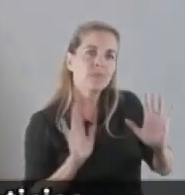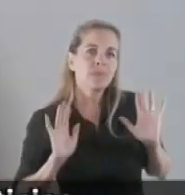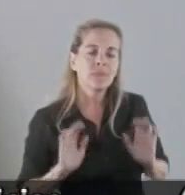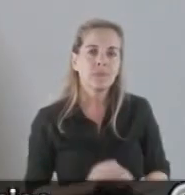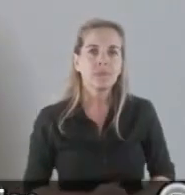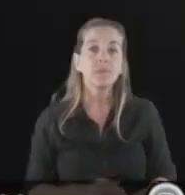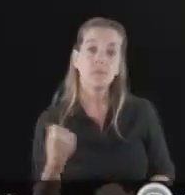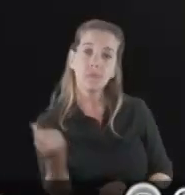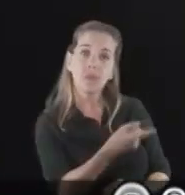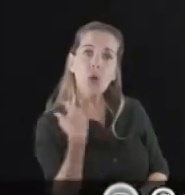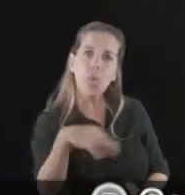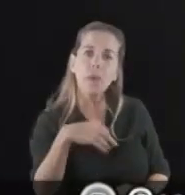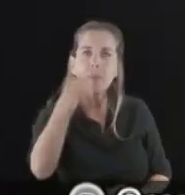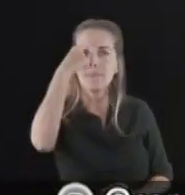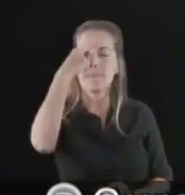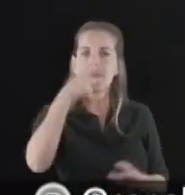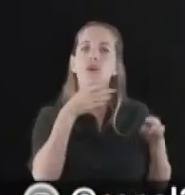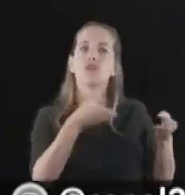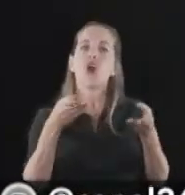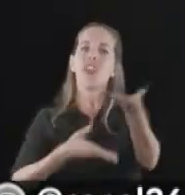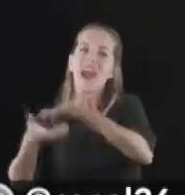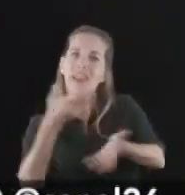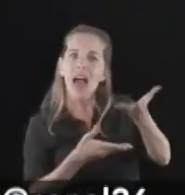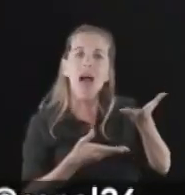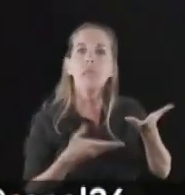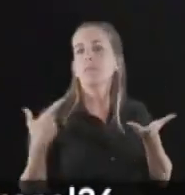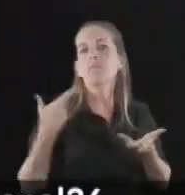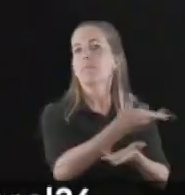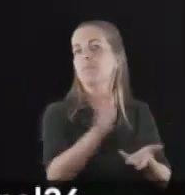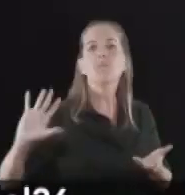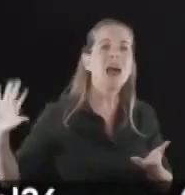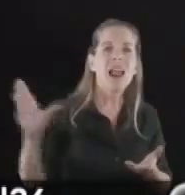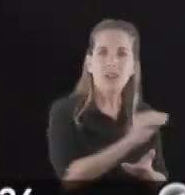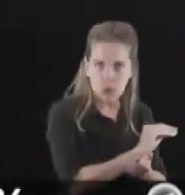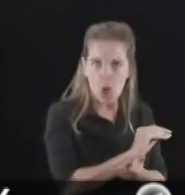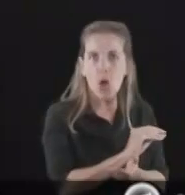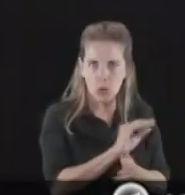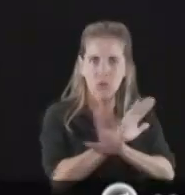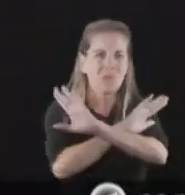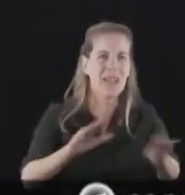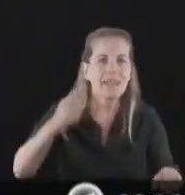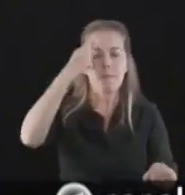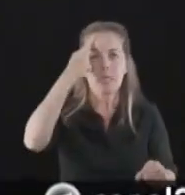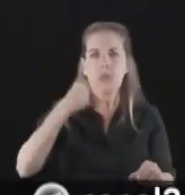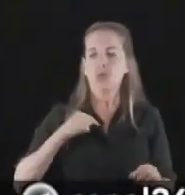Nosotros tenemos que hacer que la solidaridad se generalice y tenemos que hacer que el individualismo ceda.